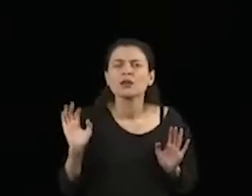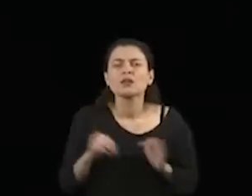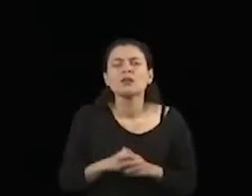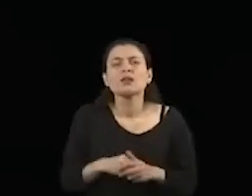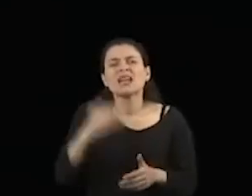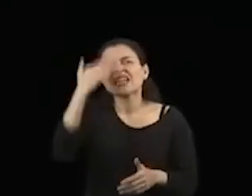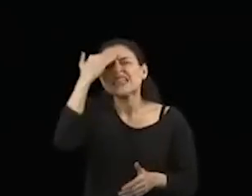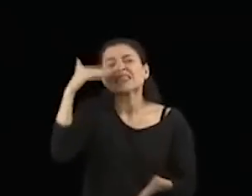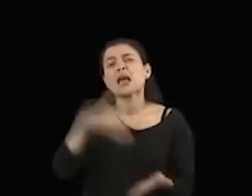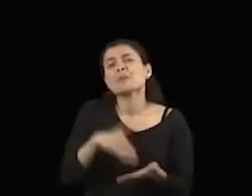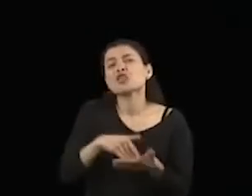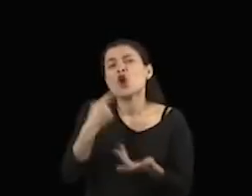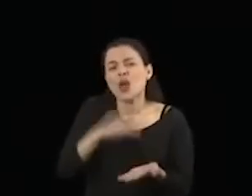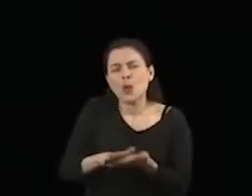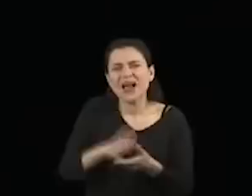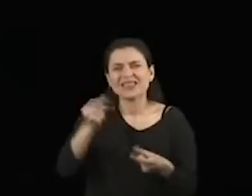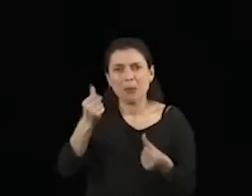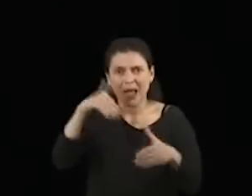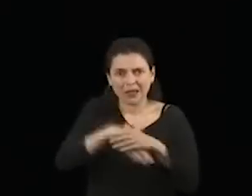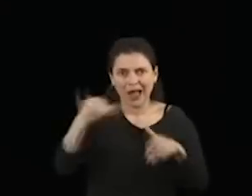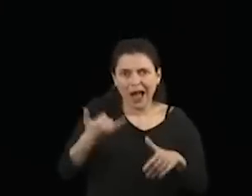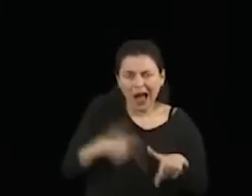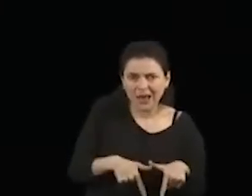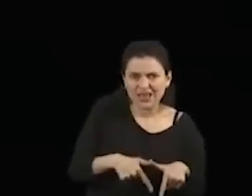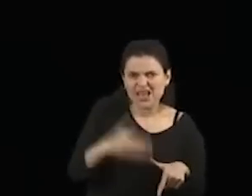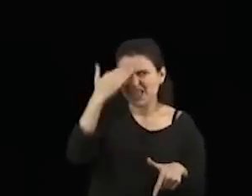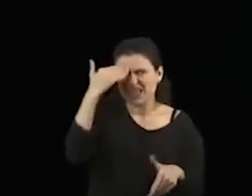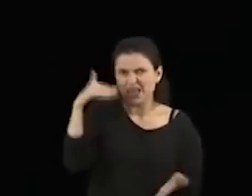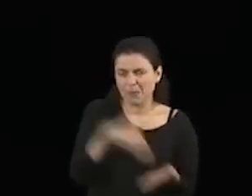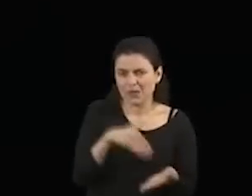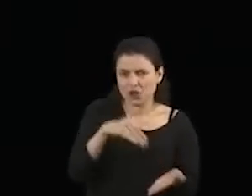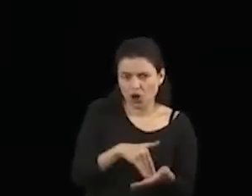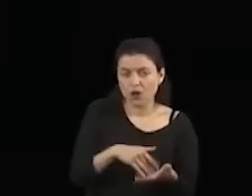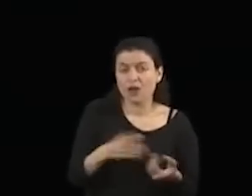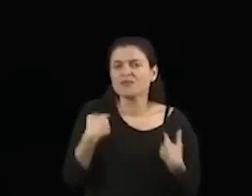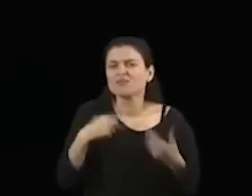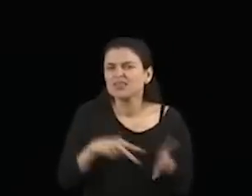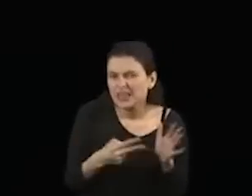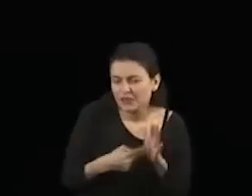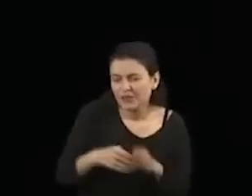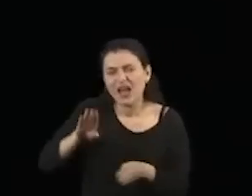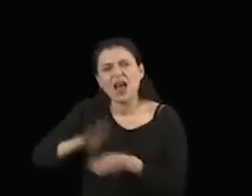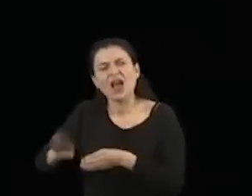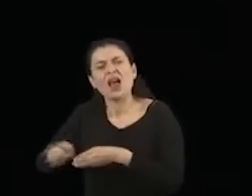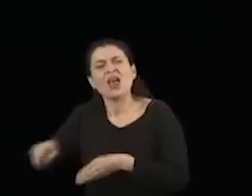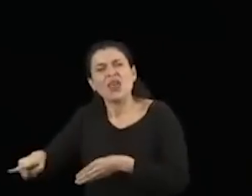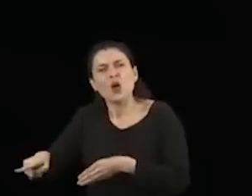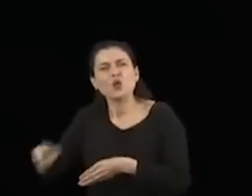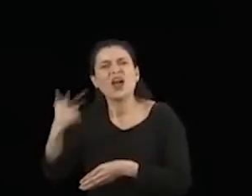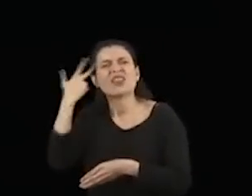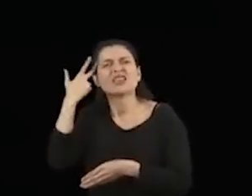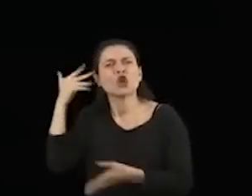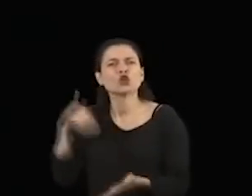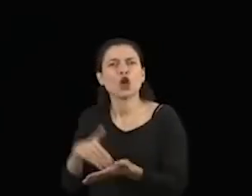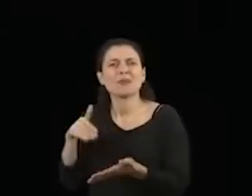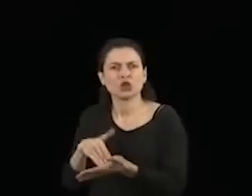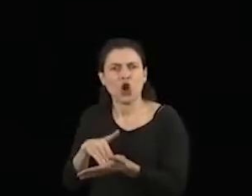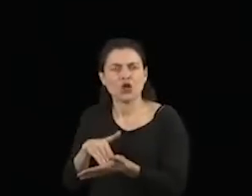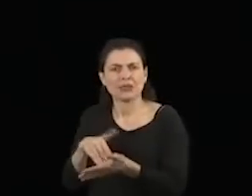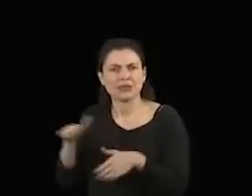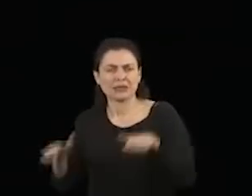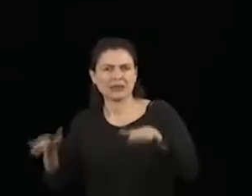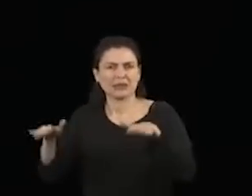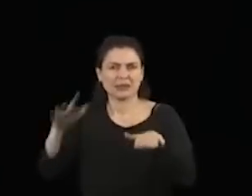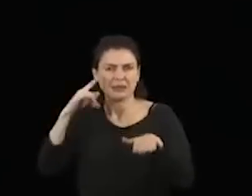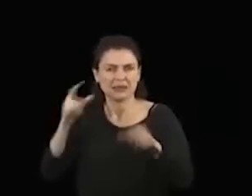y entonces significa que nosotros tenemos pasivos remunerados por 18 billones. Y ahora les